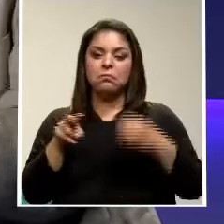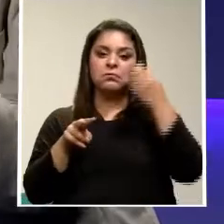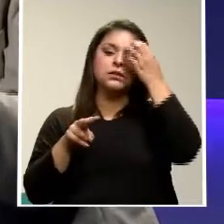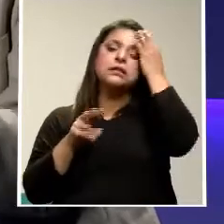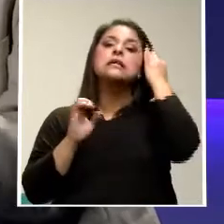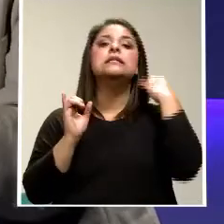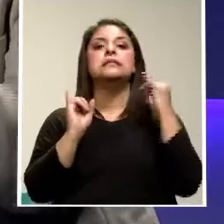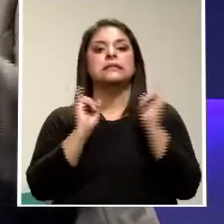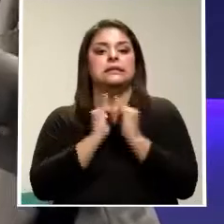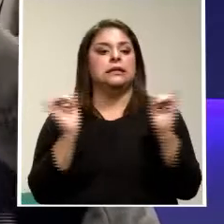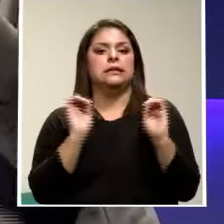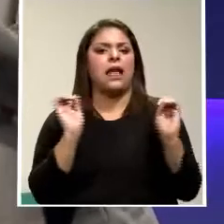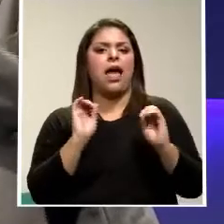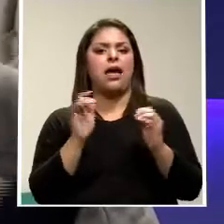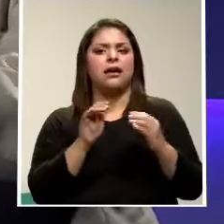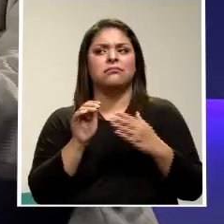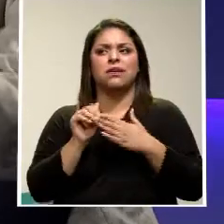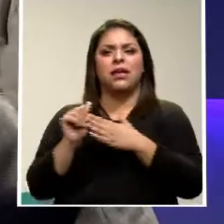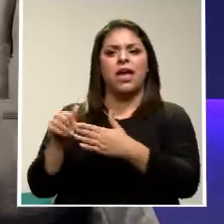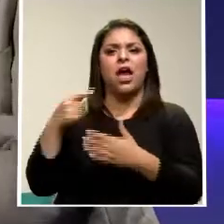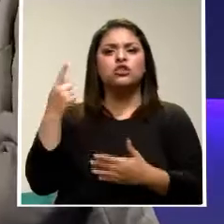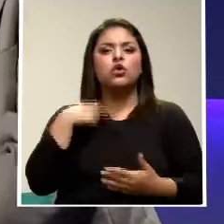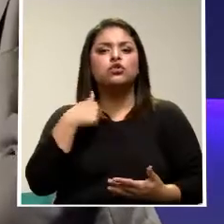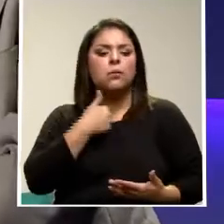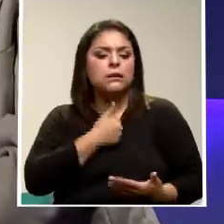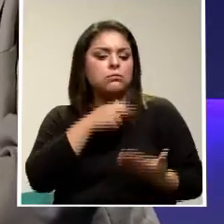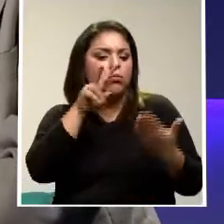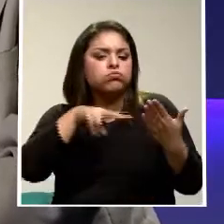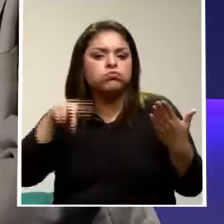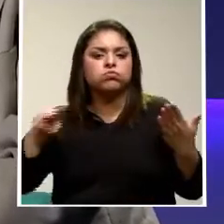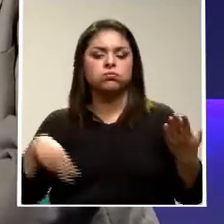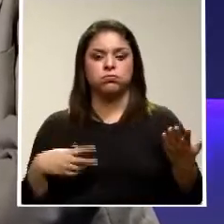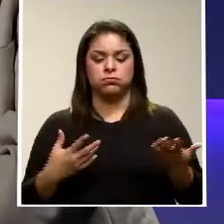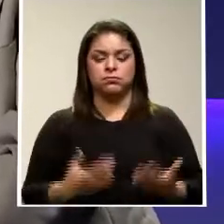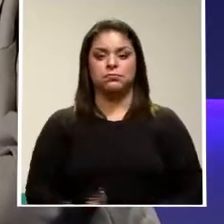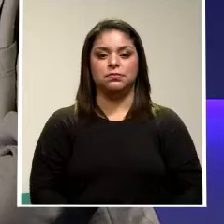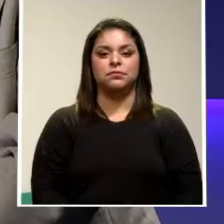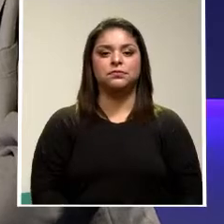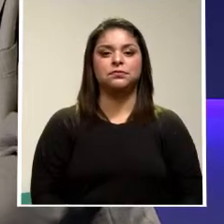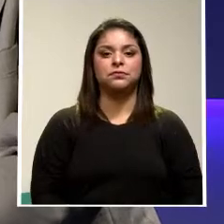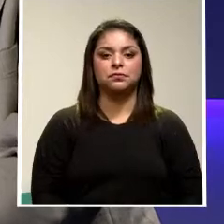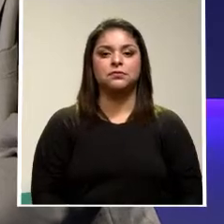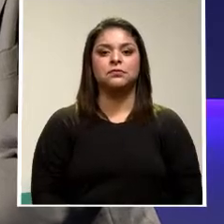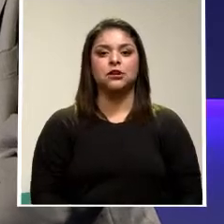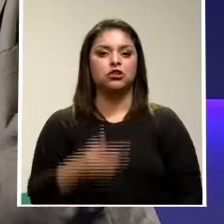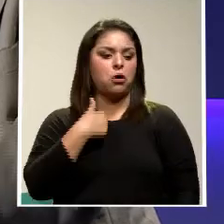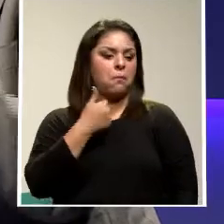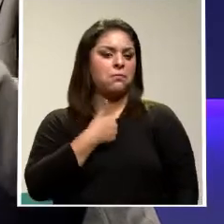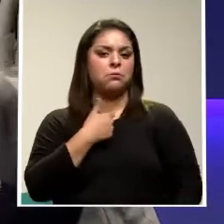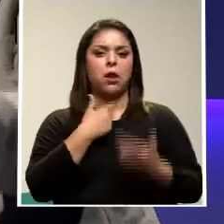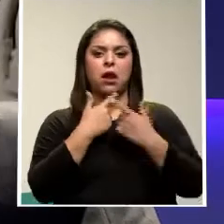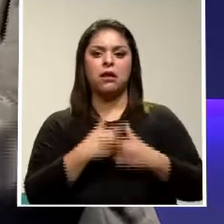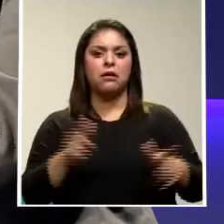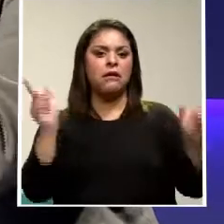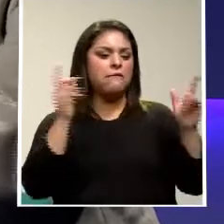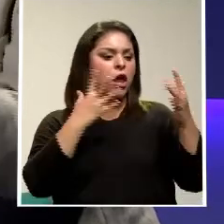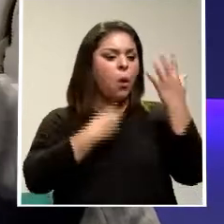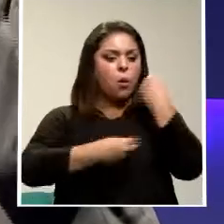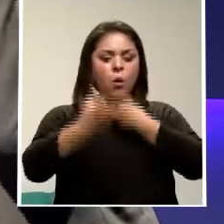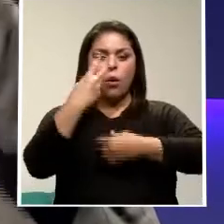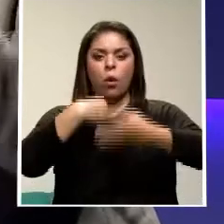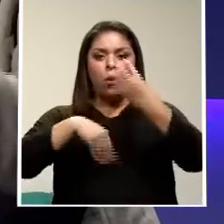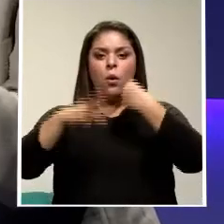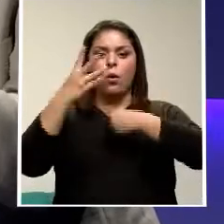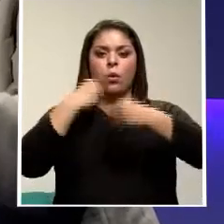sin mayor guía, simplemente dejándome llevar. Sin faltarles el respeto. Faltarles el respeto y dejar que tu apetito te llevara y